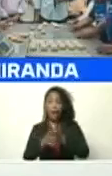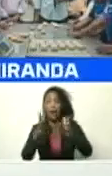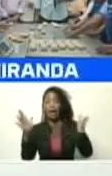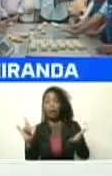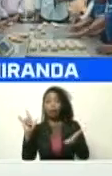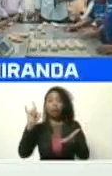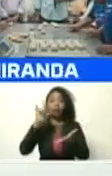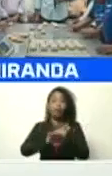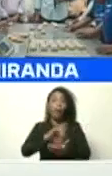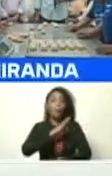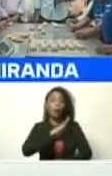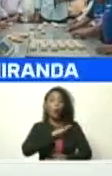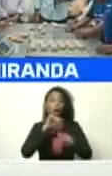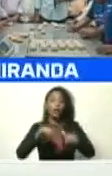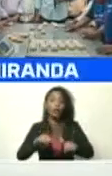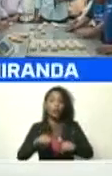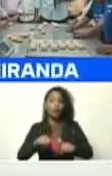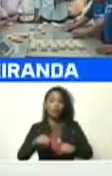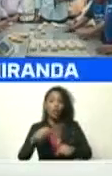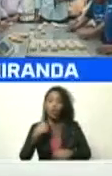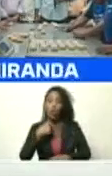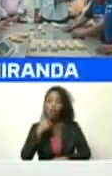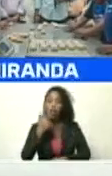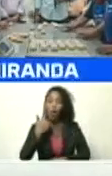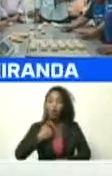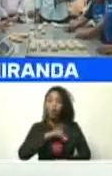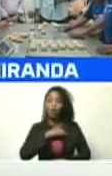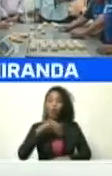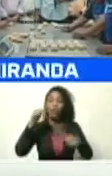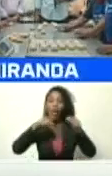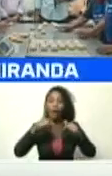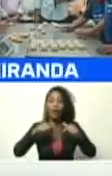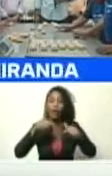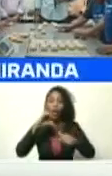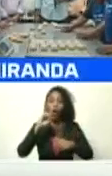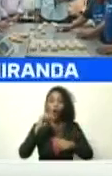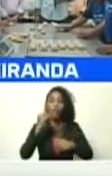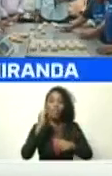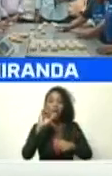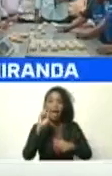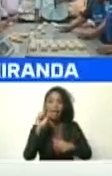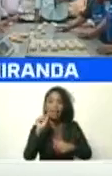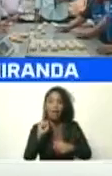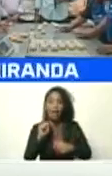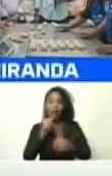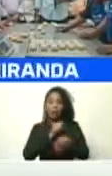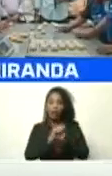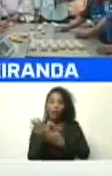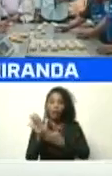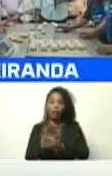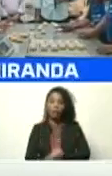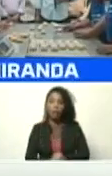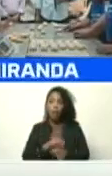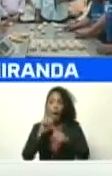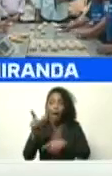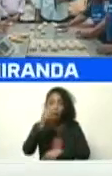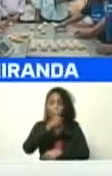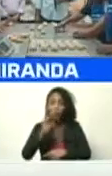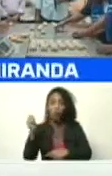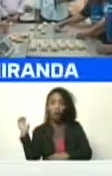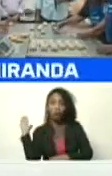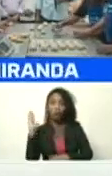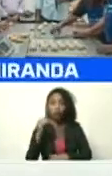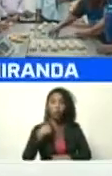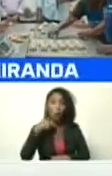nuestro. Cuando digo nuestro, del país, de Conviasa. Gratis. Esa gente se regresó. Por ahí